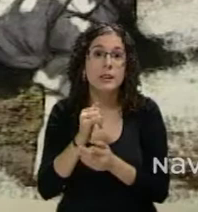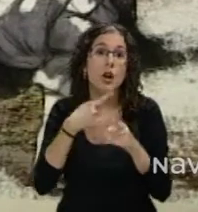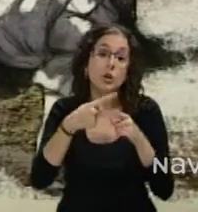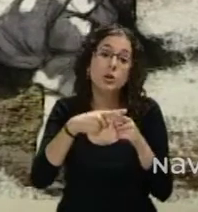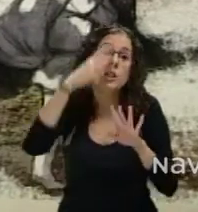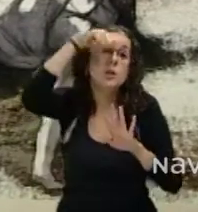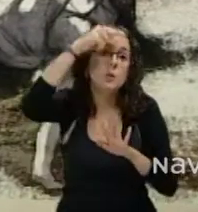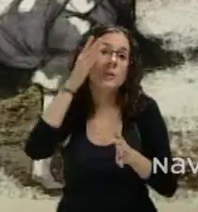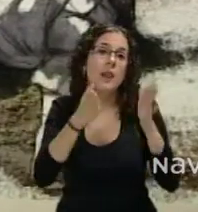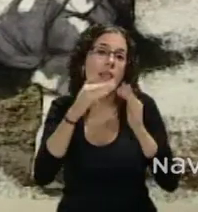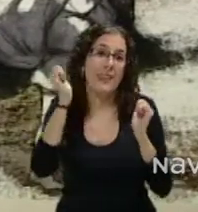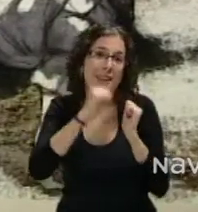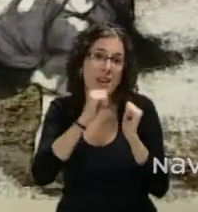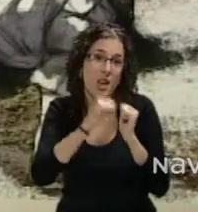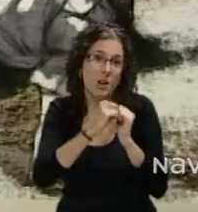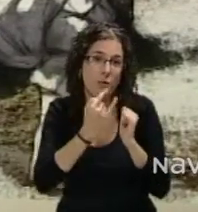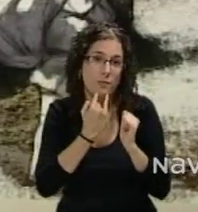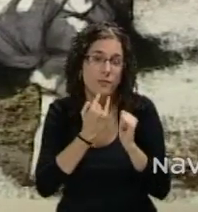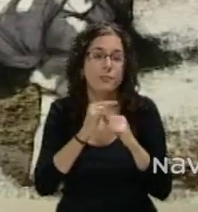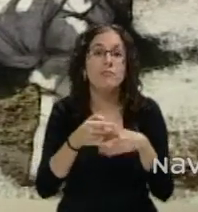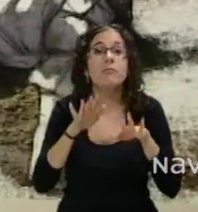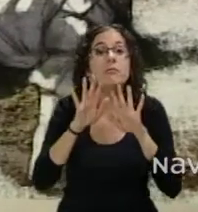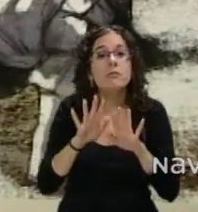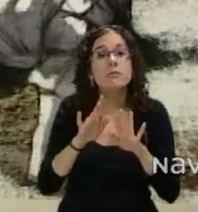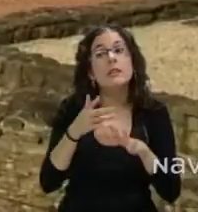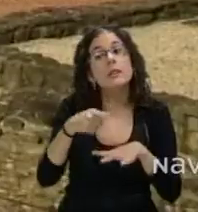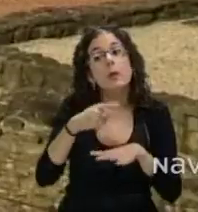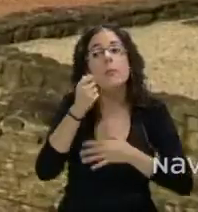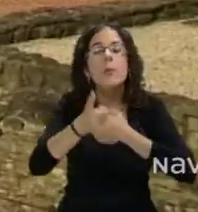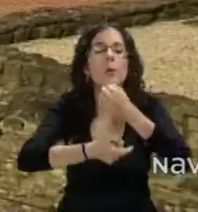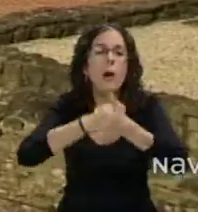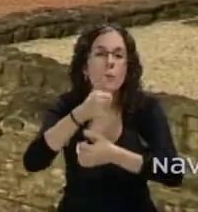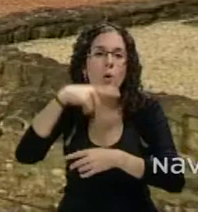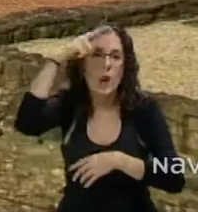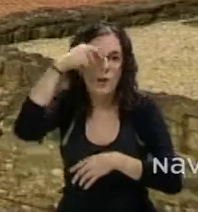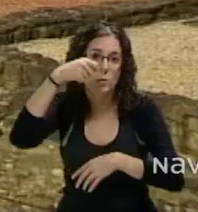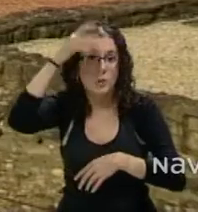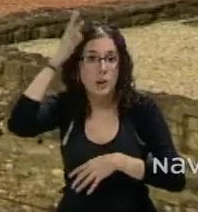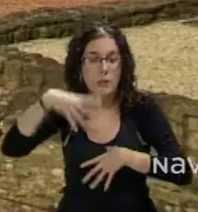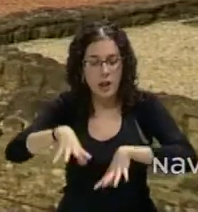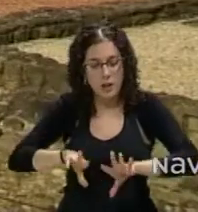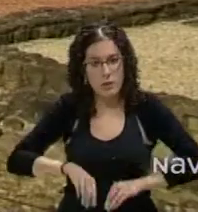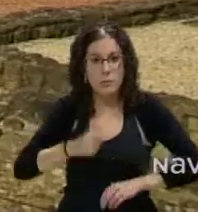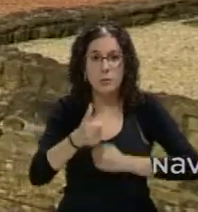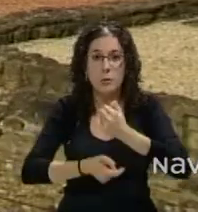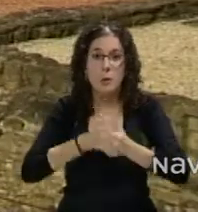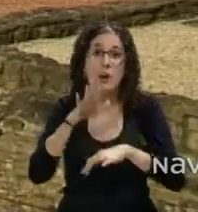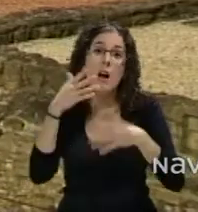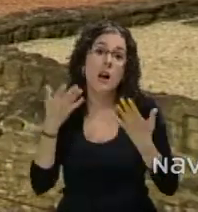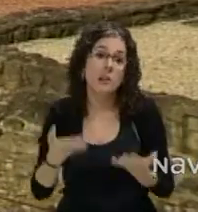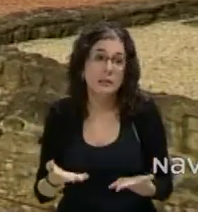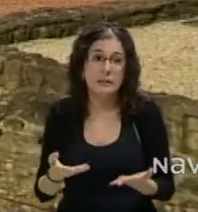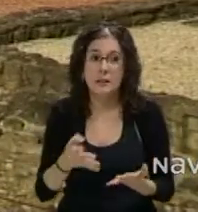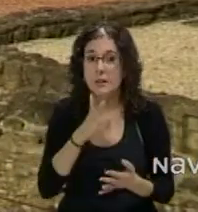parecer asimiló progresivamente y de forma pacífica la cultura romana. De todo aquello hoy nos queda un yacimiento arqueológico que